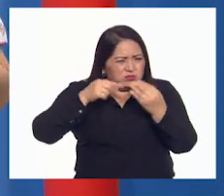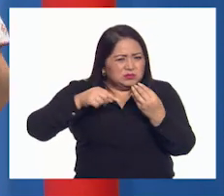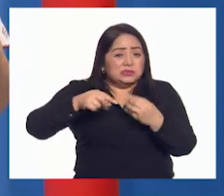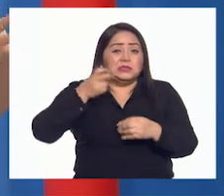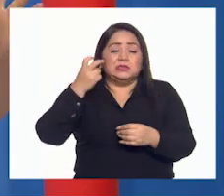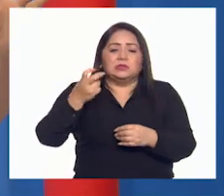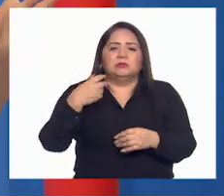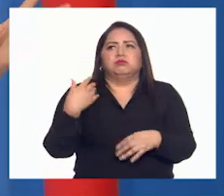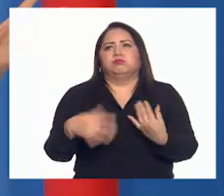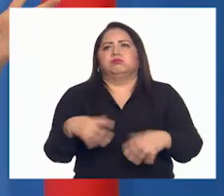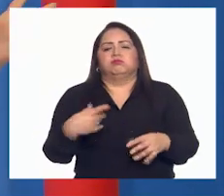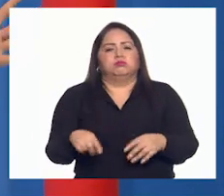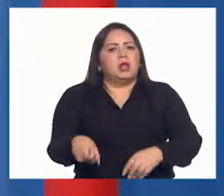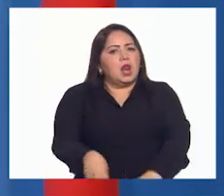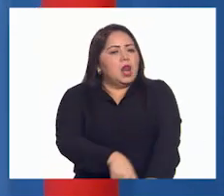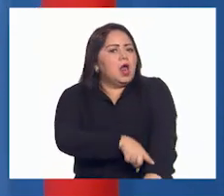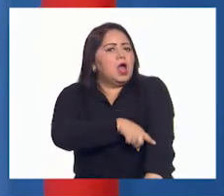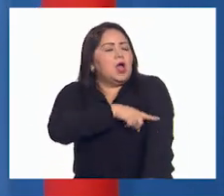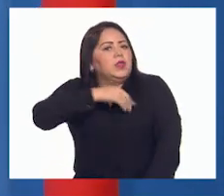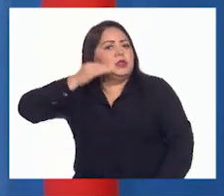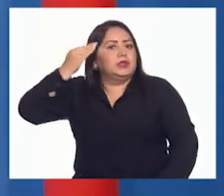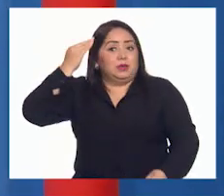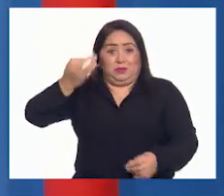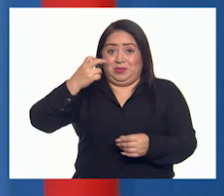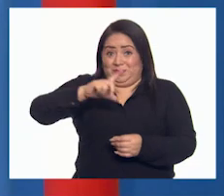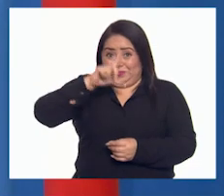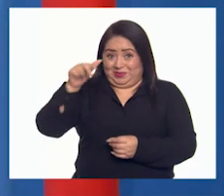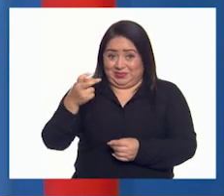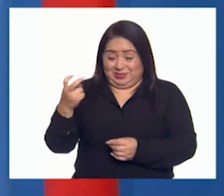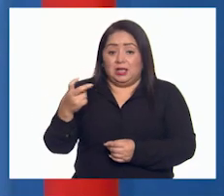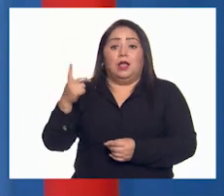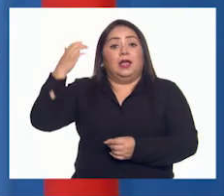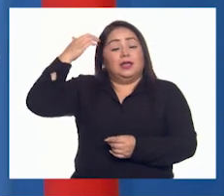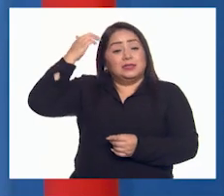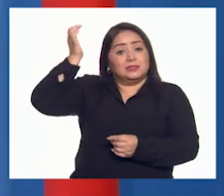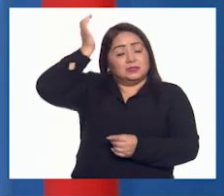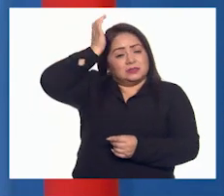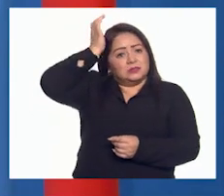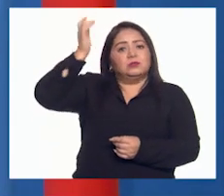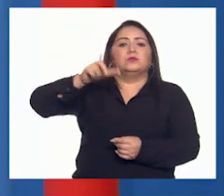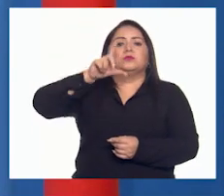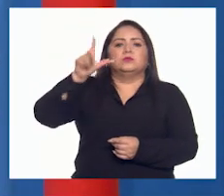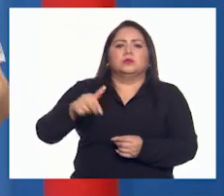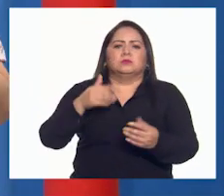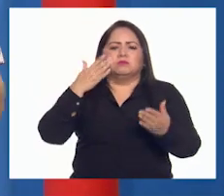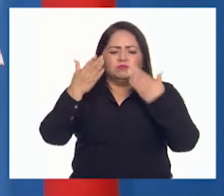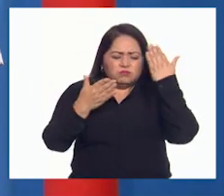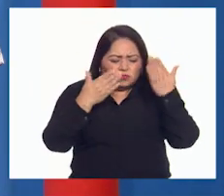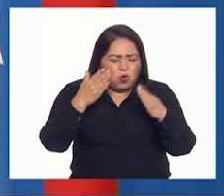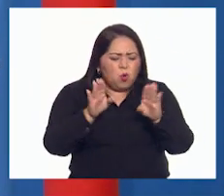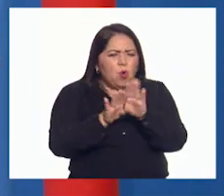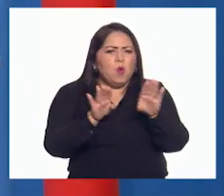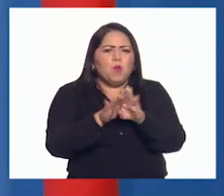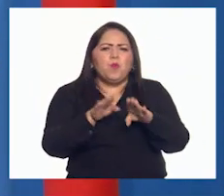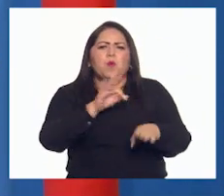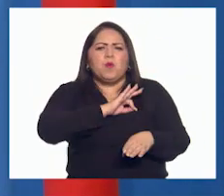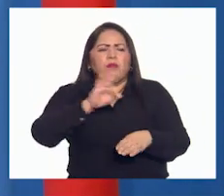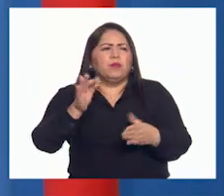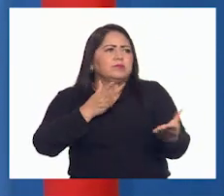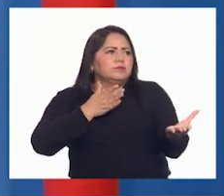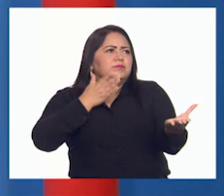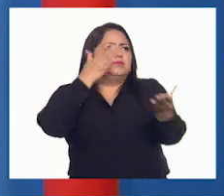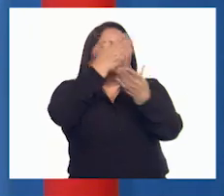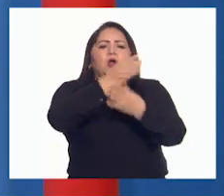como muy largo y tardado. Ante esto, Cristóbal Colón presentó sus estudios sobre cómo podría llegar